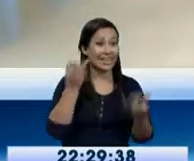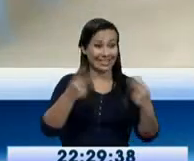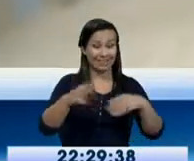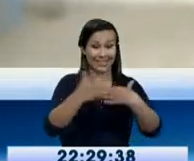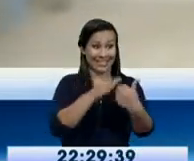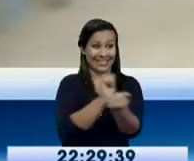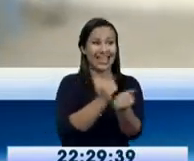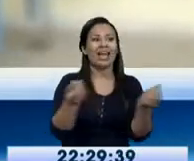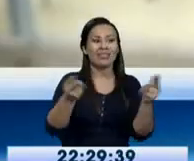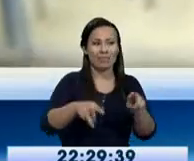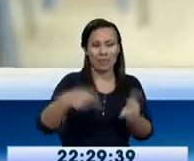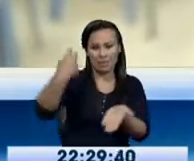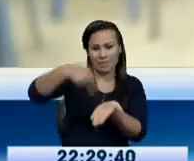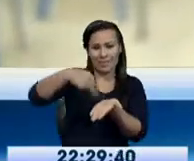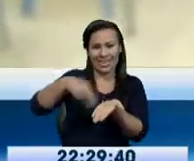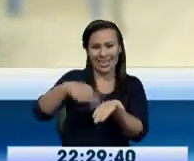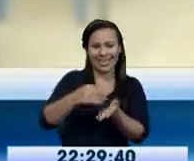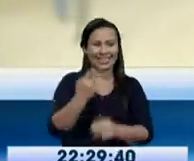sumaron a la fiesta.